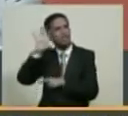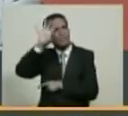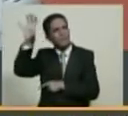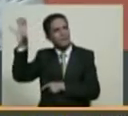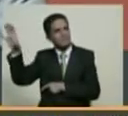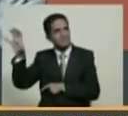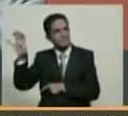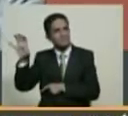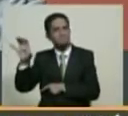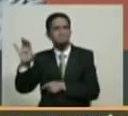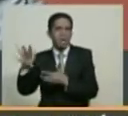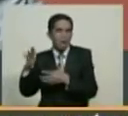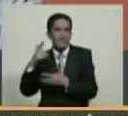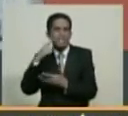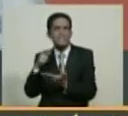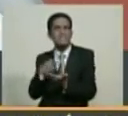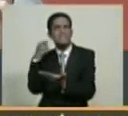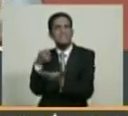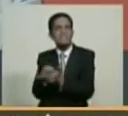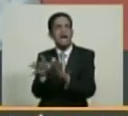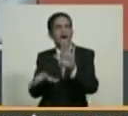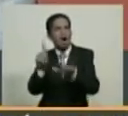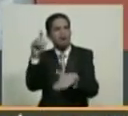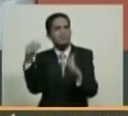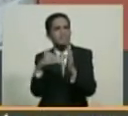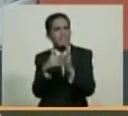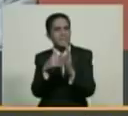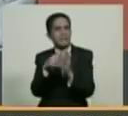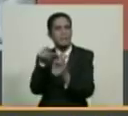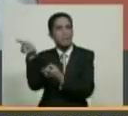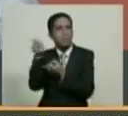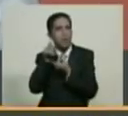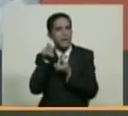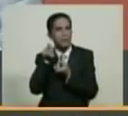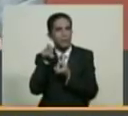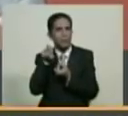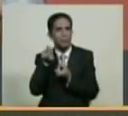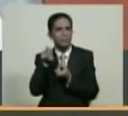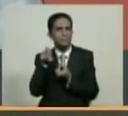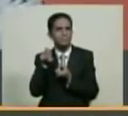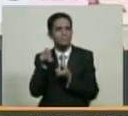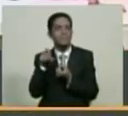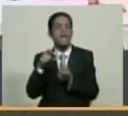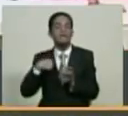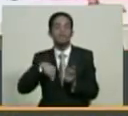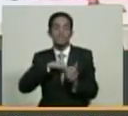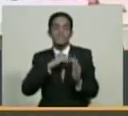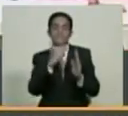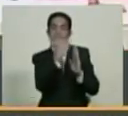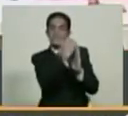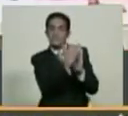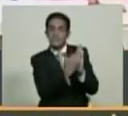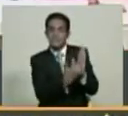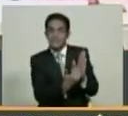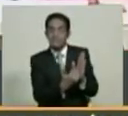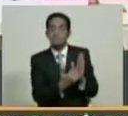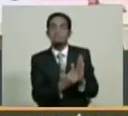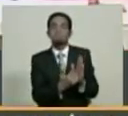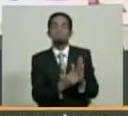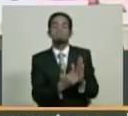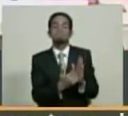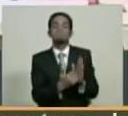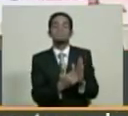aproximadamente unos 11.000 aranceles, vicepresidente, pueblo en general, 11.000 aranceles. Si estamos exonerando 8.039, estamos